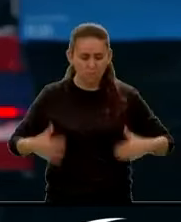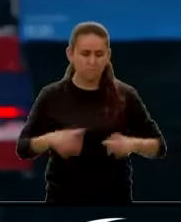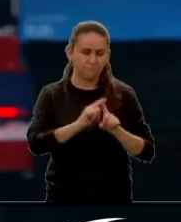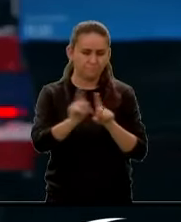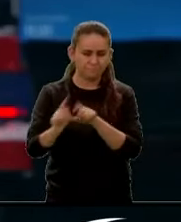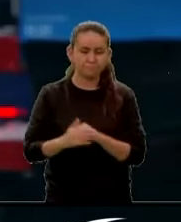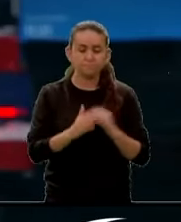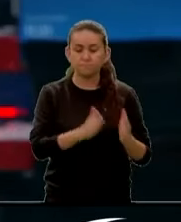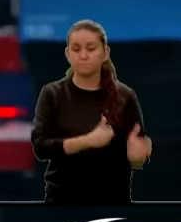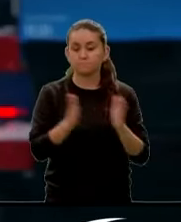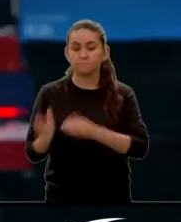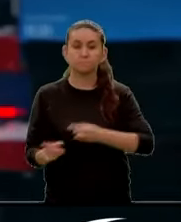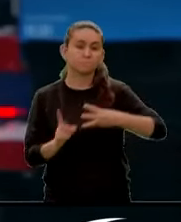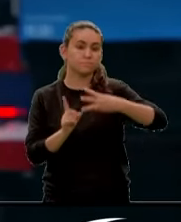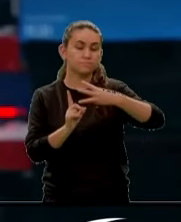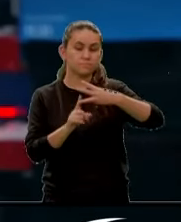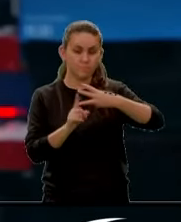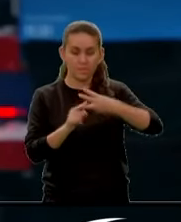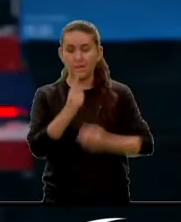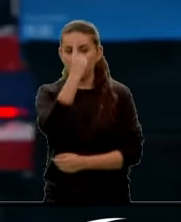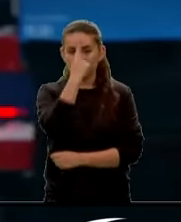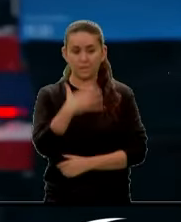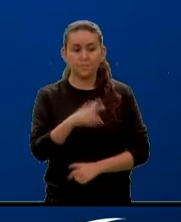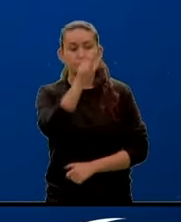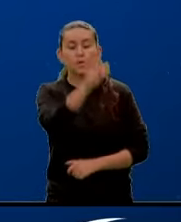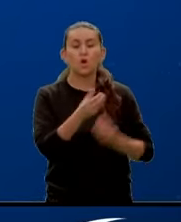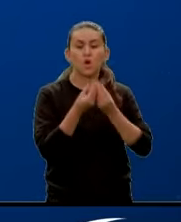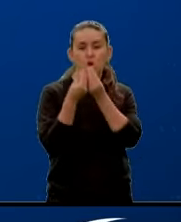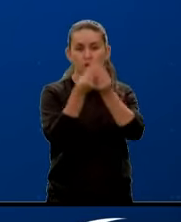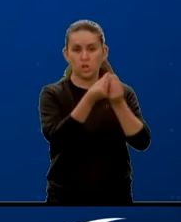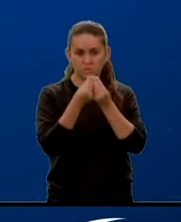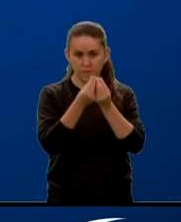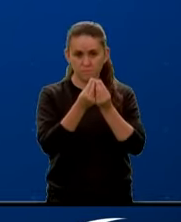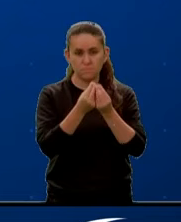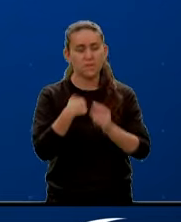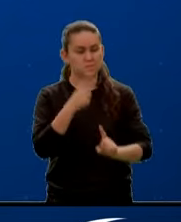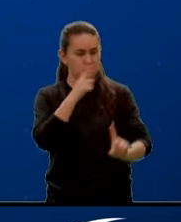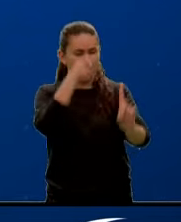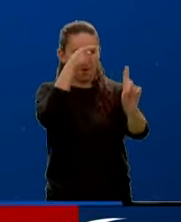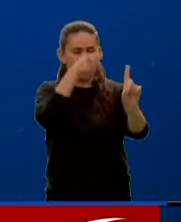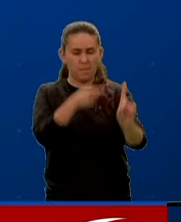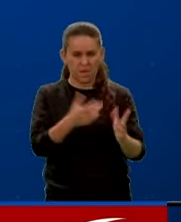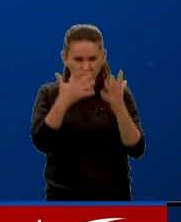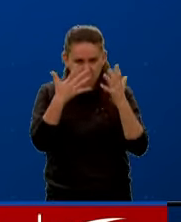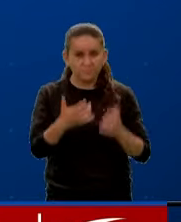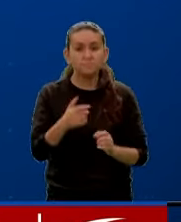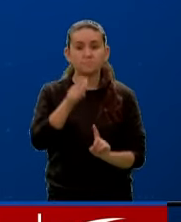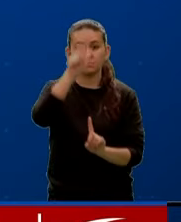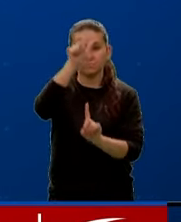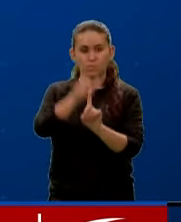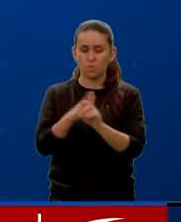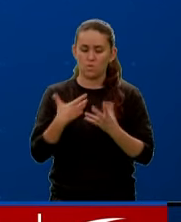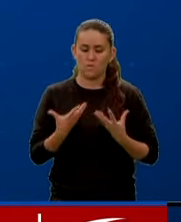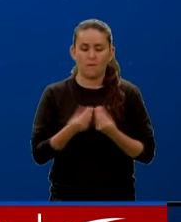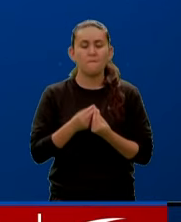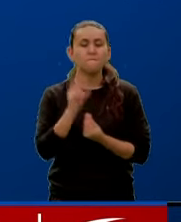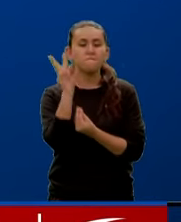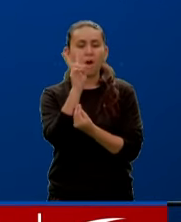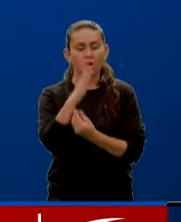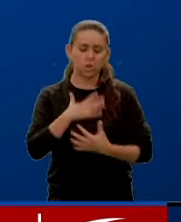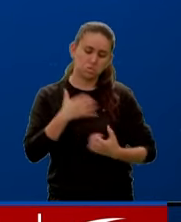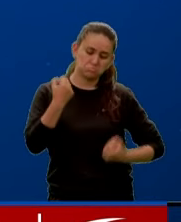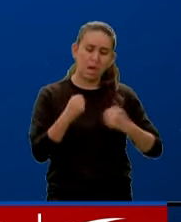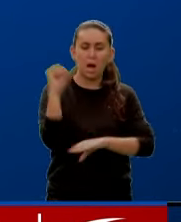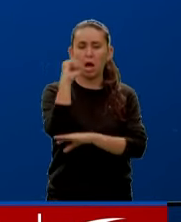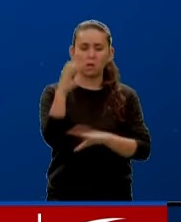Y en Santa Marta, un concejal fue víctima de un ataque sicarial. Se trata de Anselmo Gual, concejal del Partido Verde, quien iba solo conduciendo